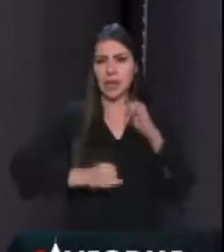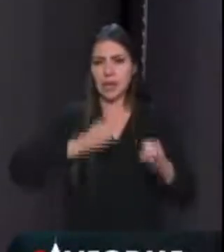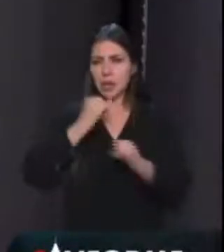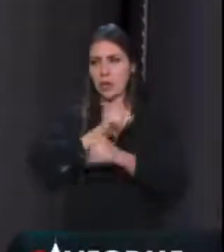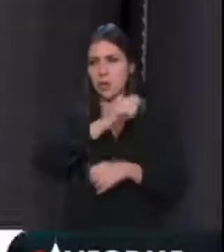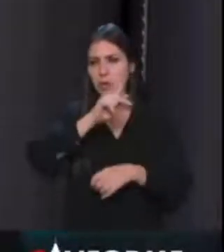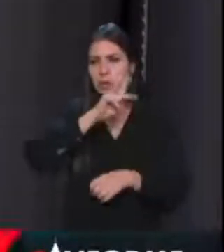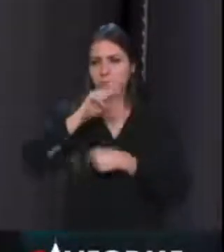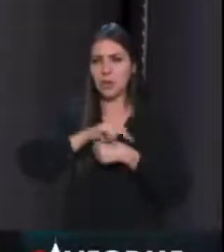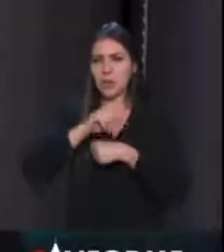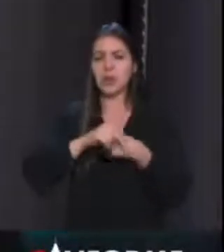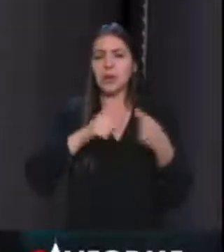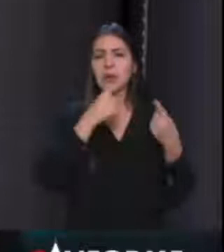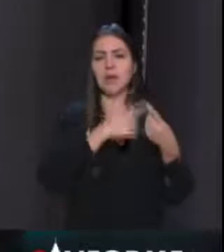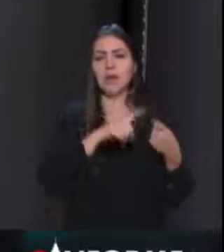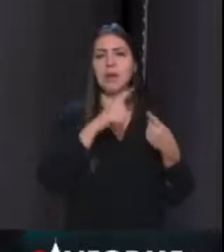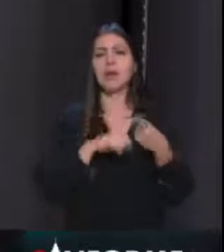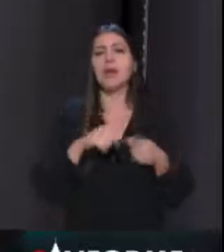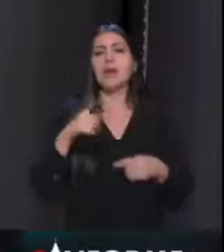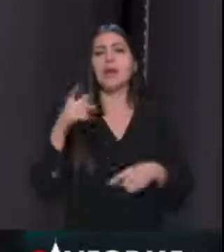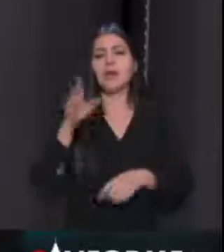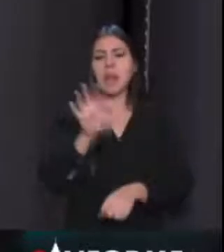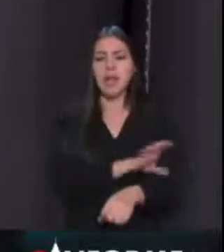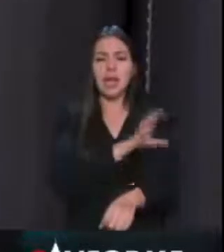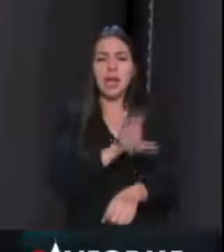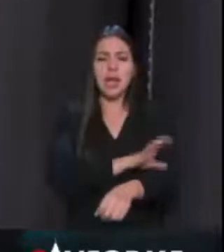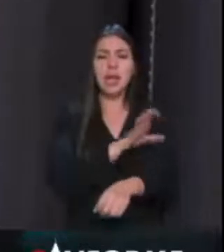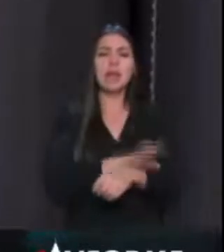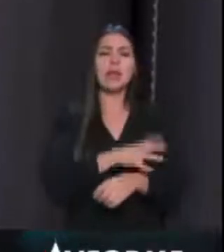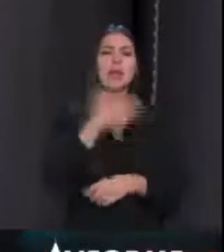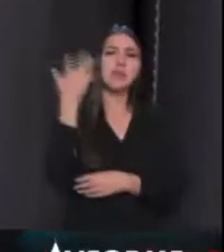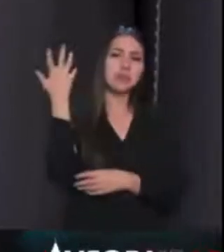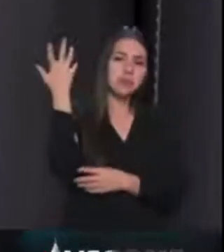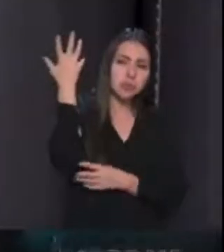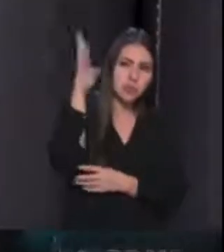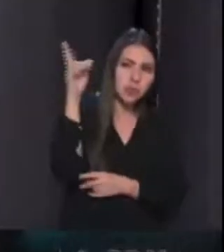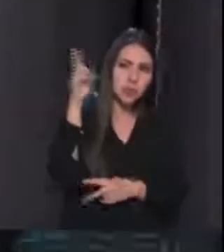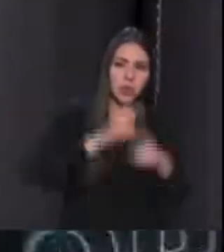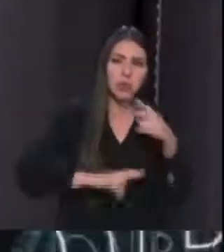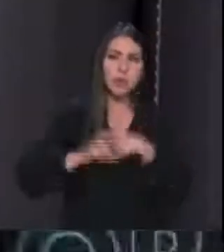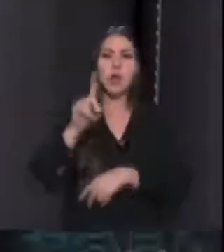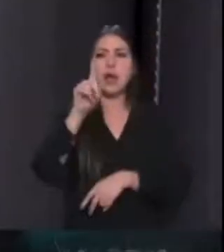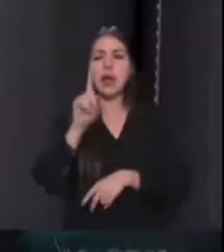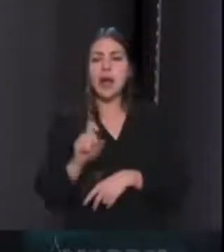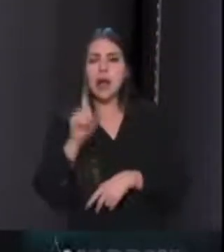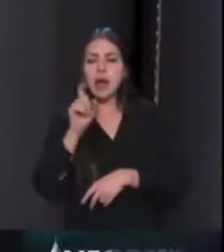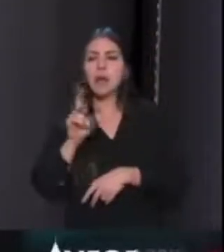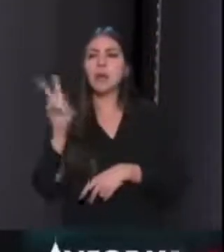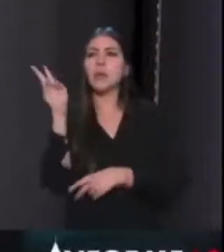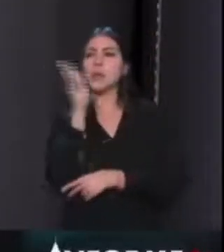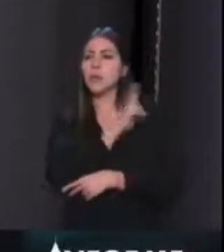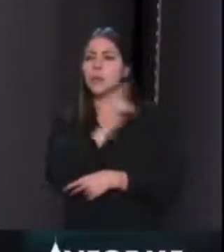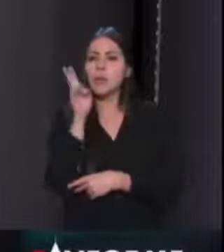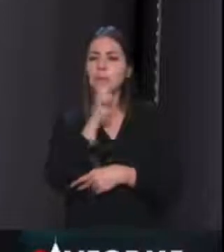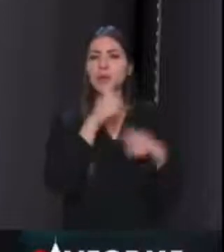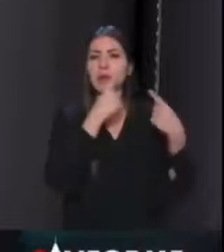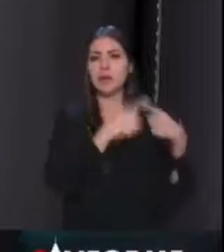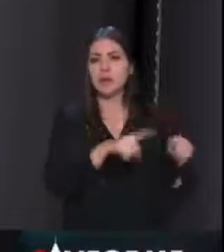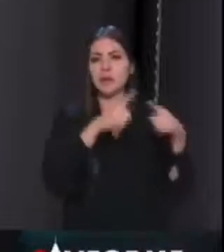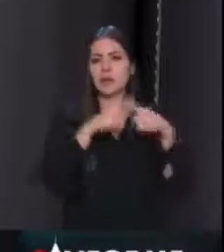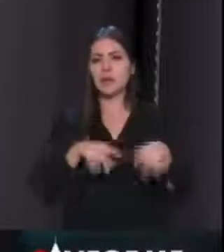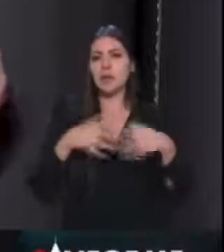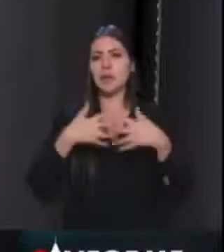geotérmica, solar, eólica, biocombustibles, mareomotriz, centrales de cogeneración que aprovechan la